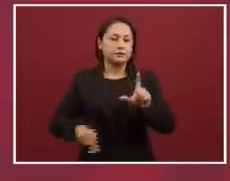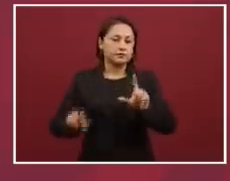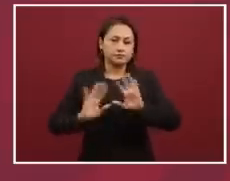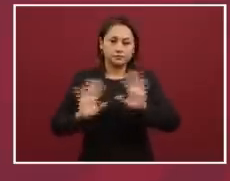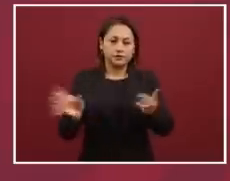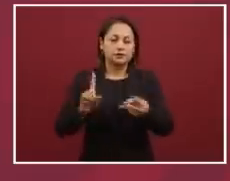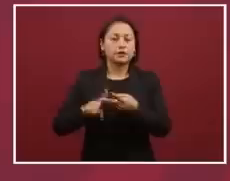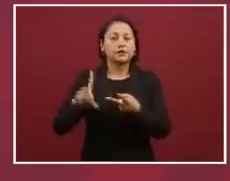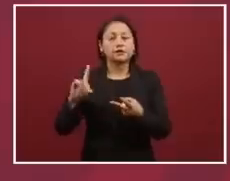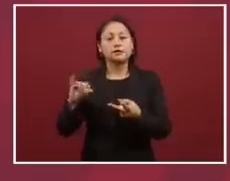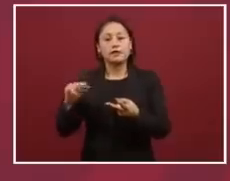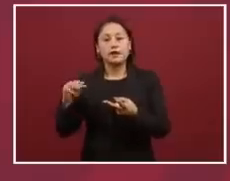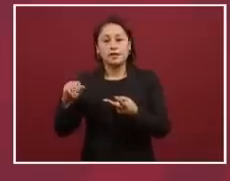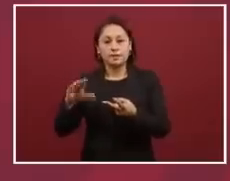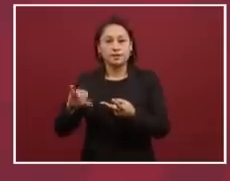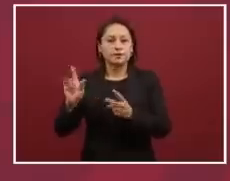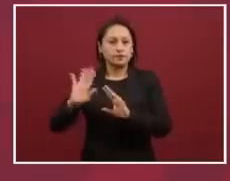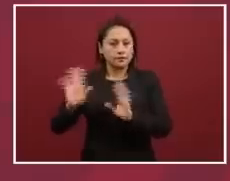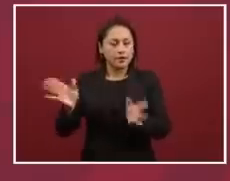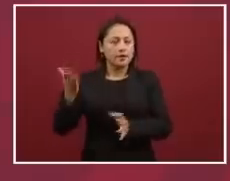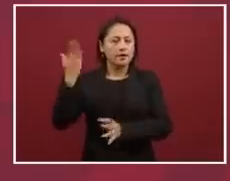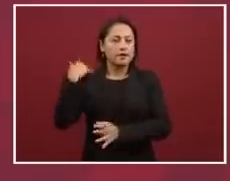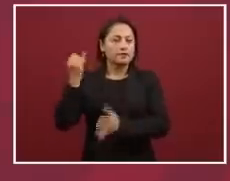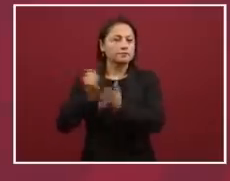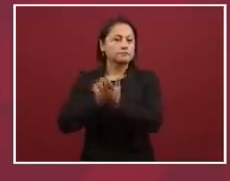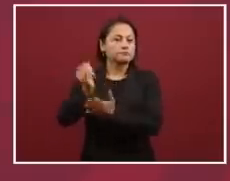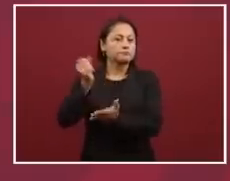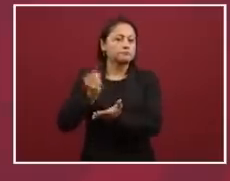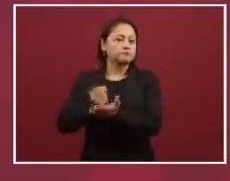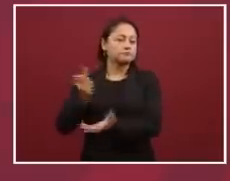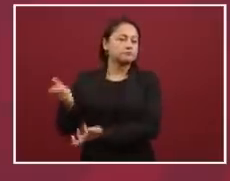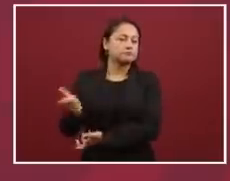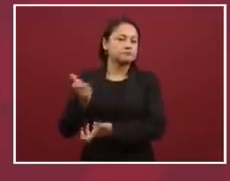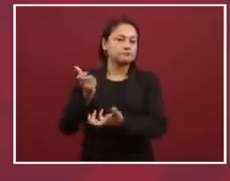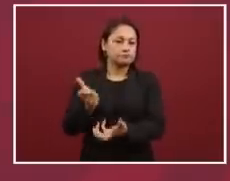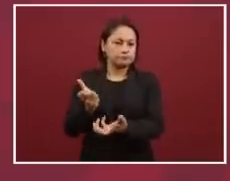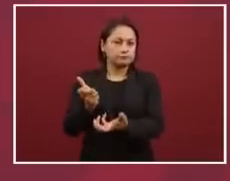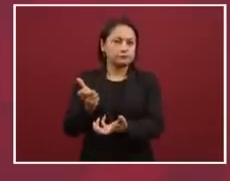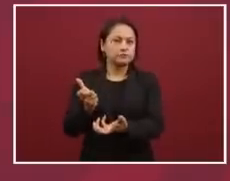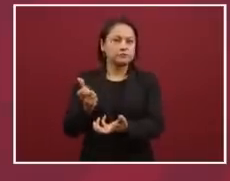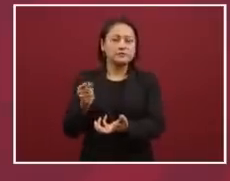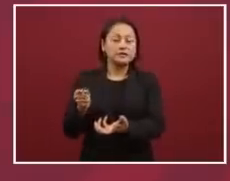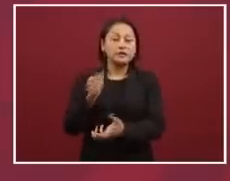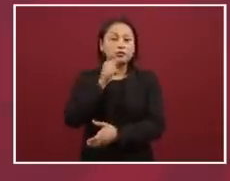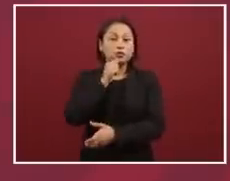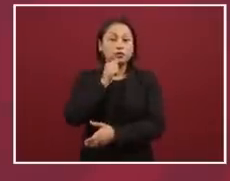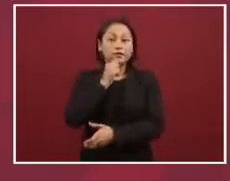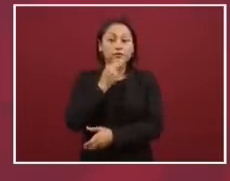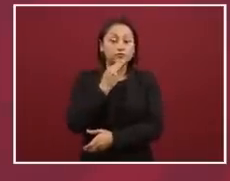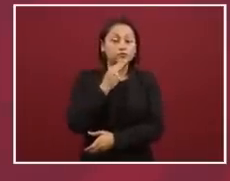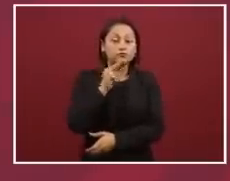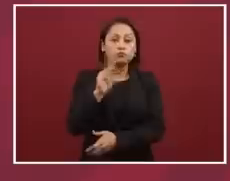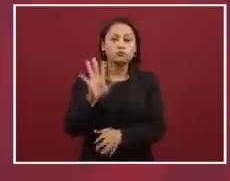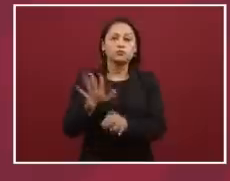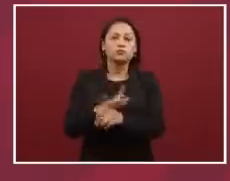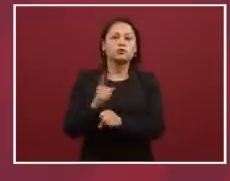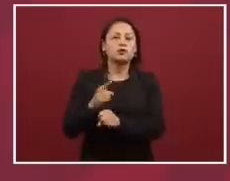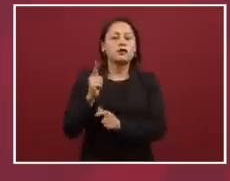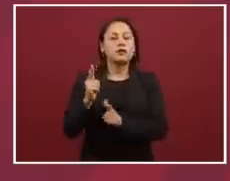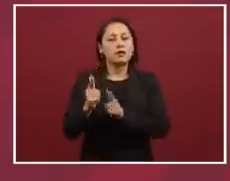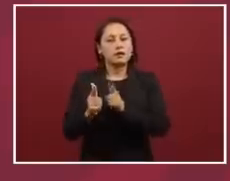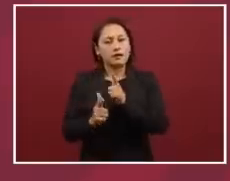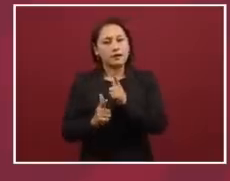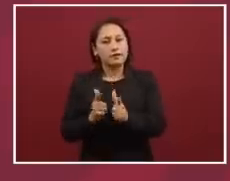tiene los recursos, no los habían ejercido porque su proceso de selección es muy lento, pero ya están previstos los recursos, ahí están en su